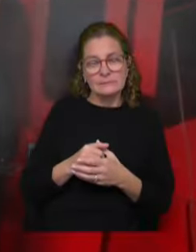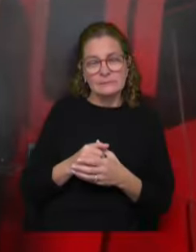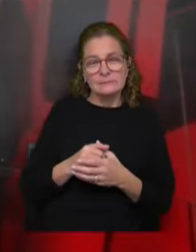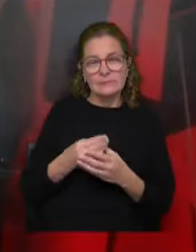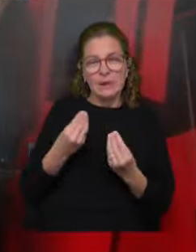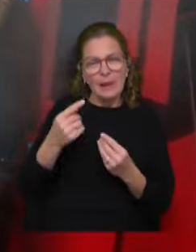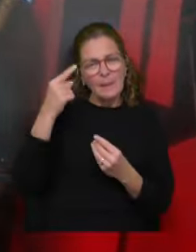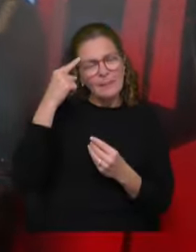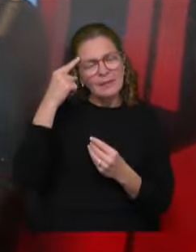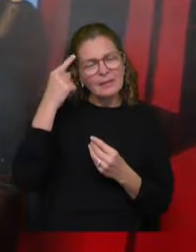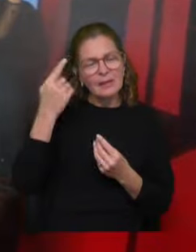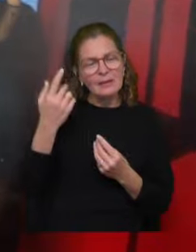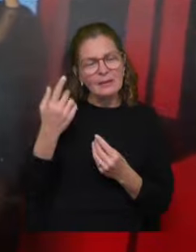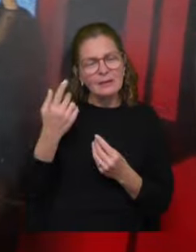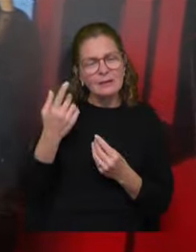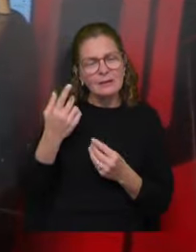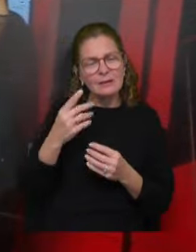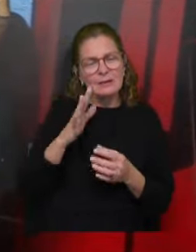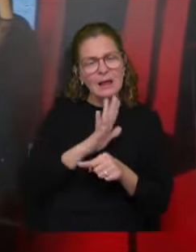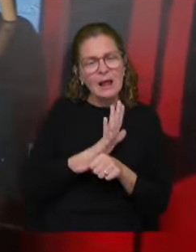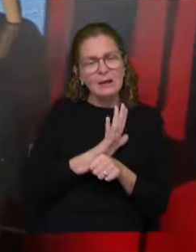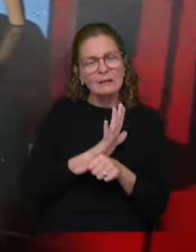qué pensás del papel del arte